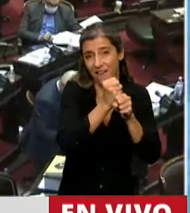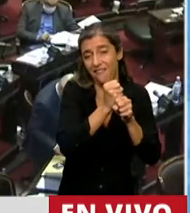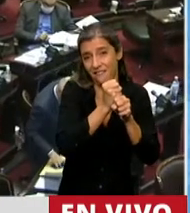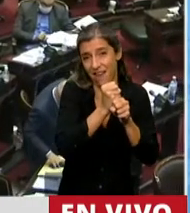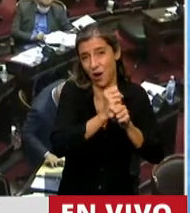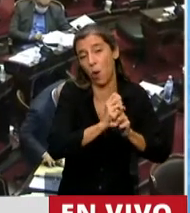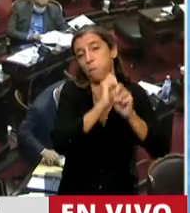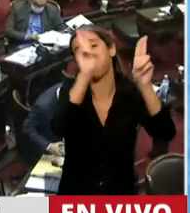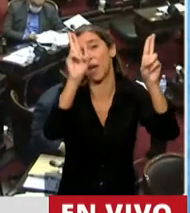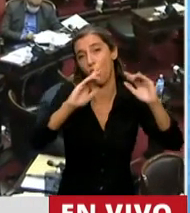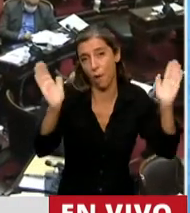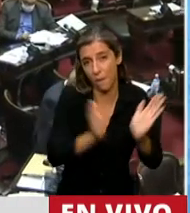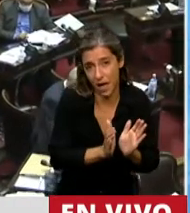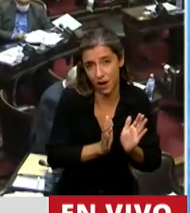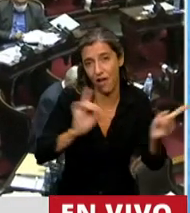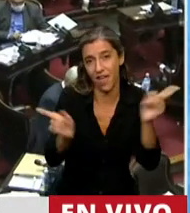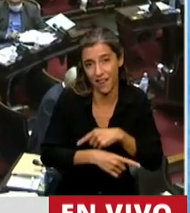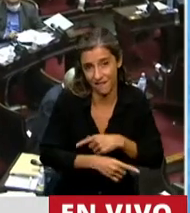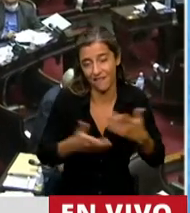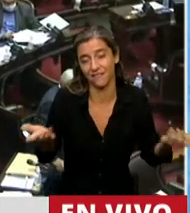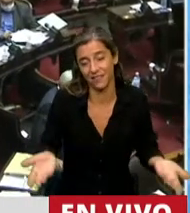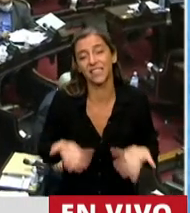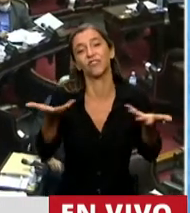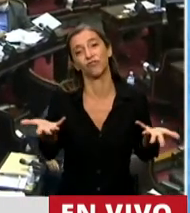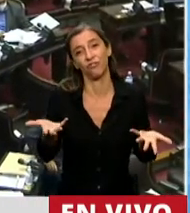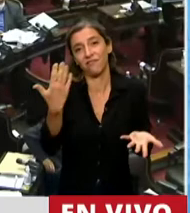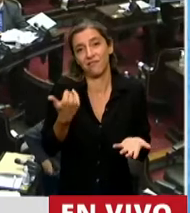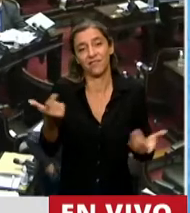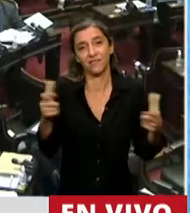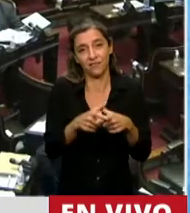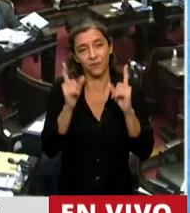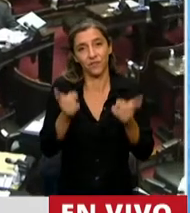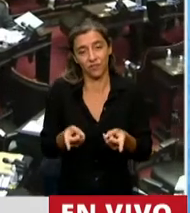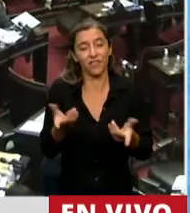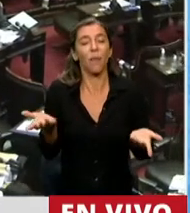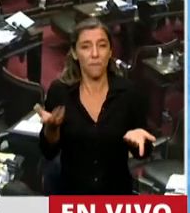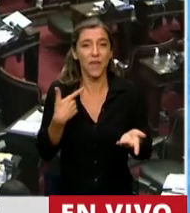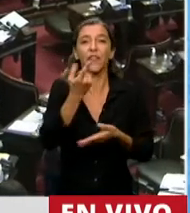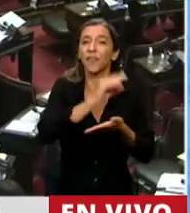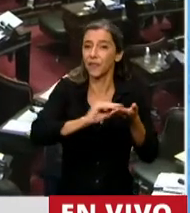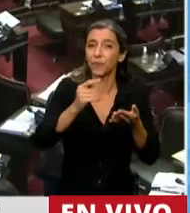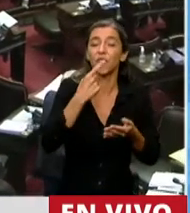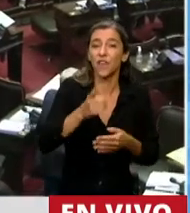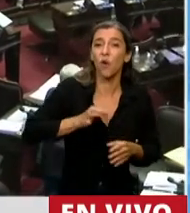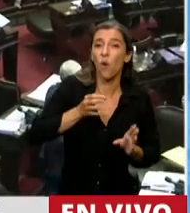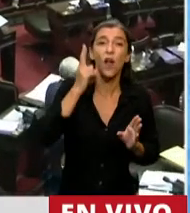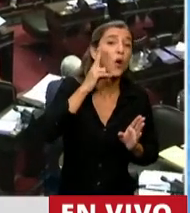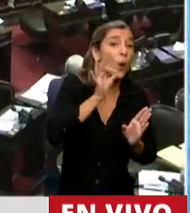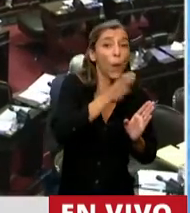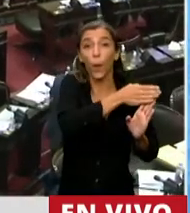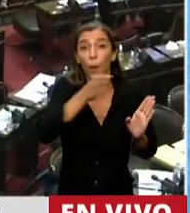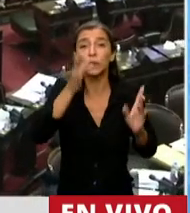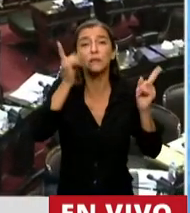un diputado, escuchando la comisión, dijo que de los años 90 él se recordaba de que había estas